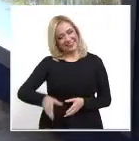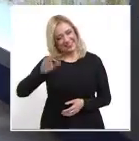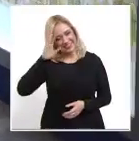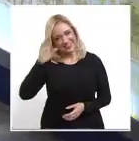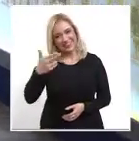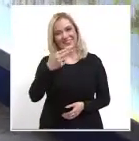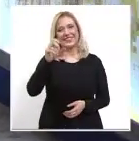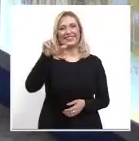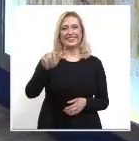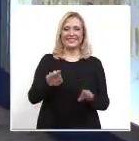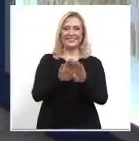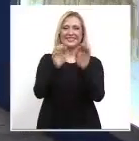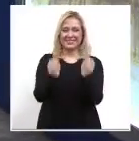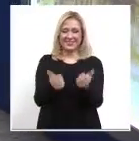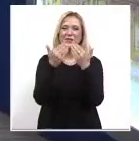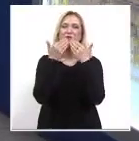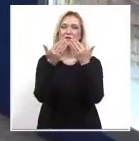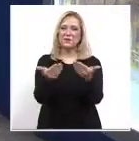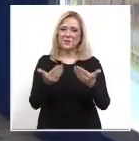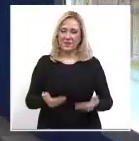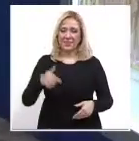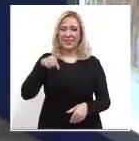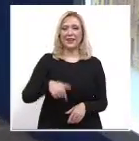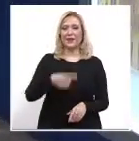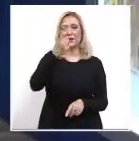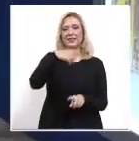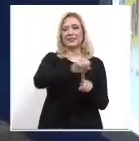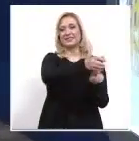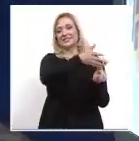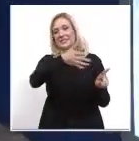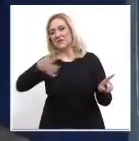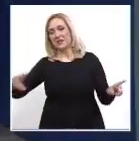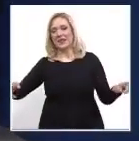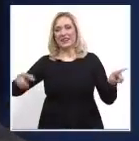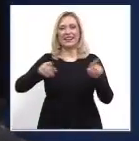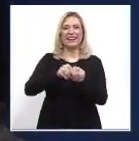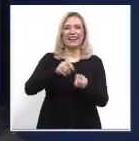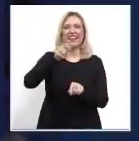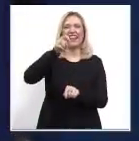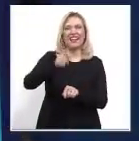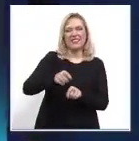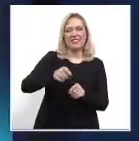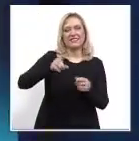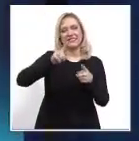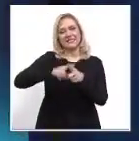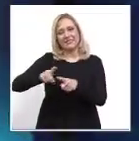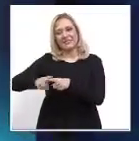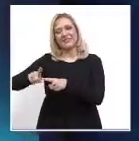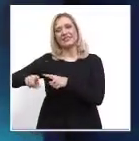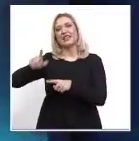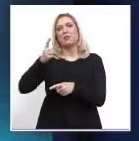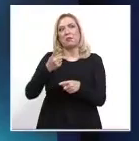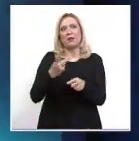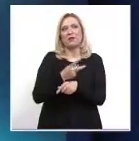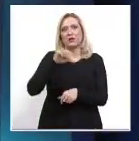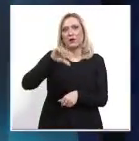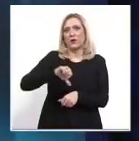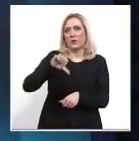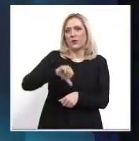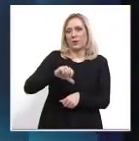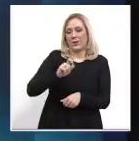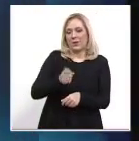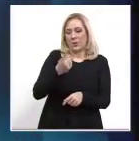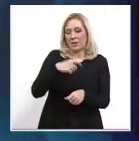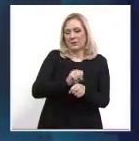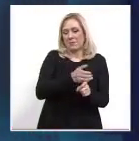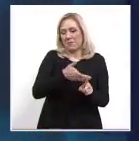Hola, ¿qué tal? Bienvenidas, bienvenidos a Semanario Judicial de Justicia TV, el resumen de lo más destacado que ocurrió esta semana en el